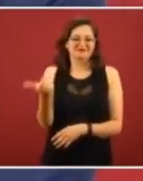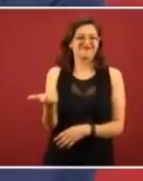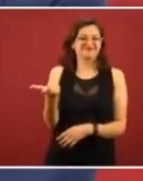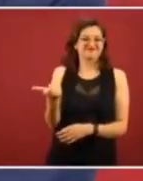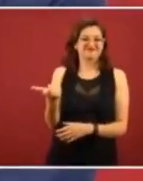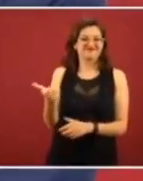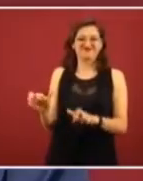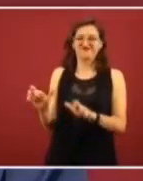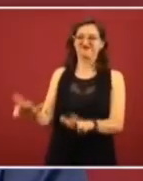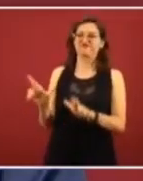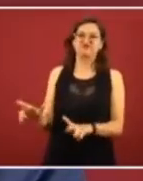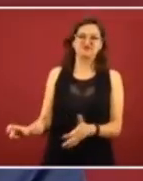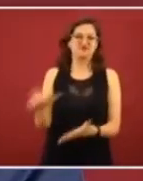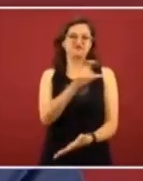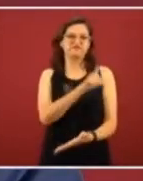económicas,